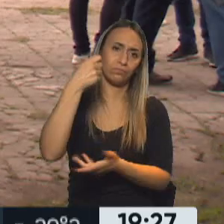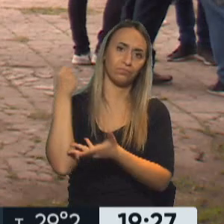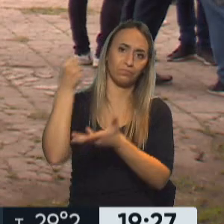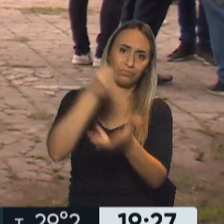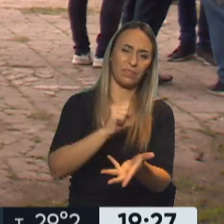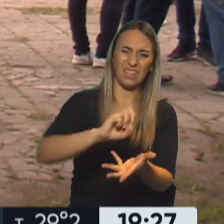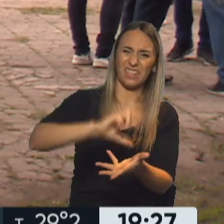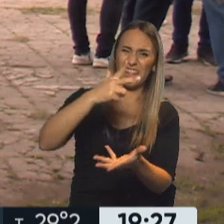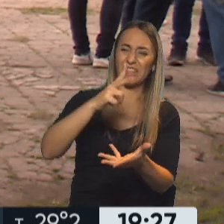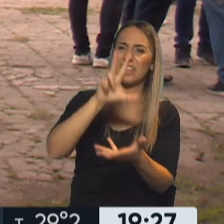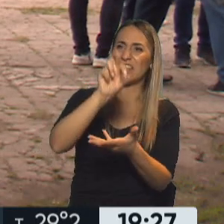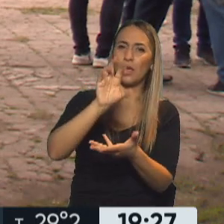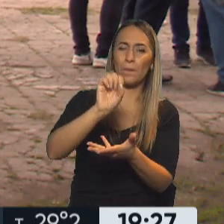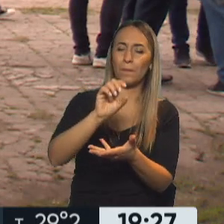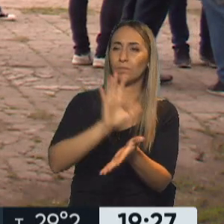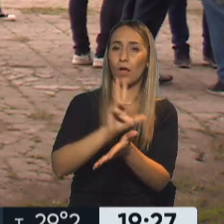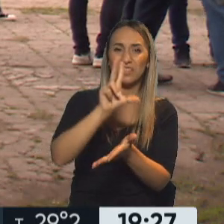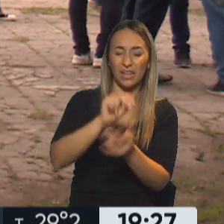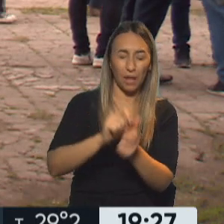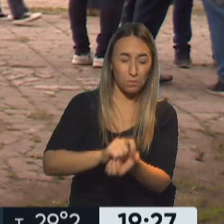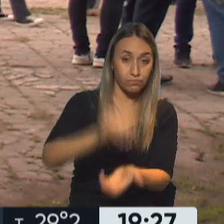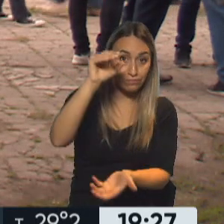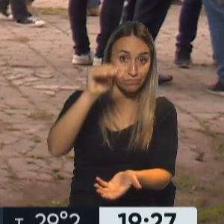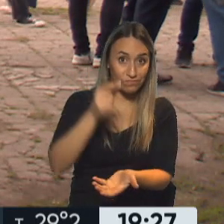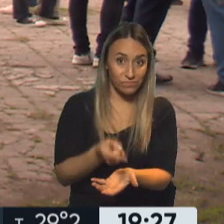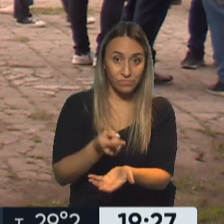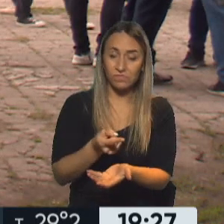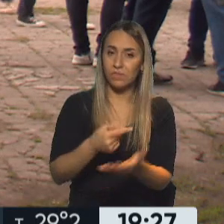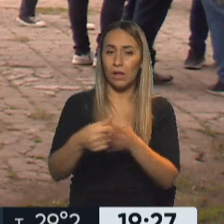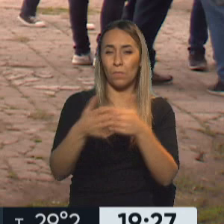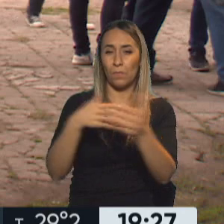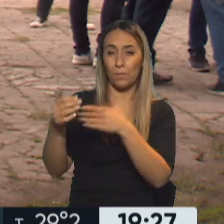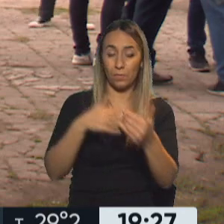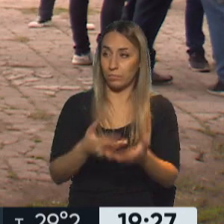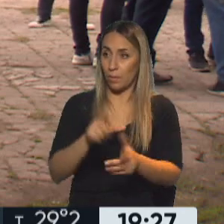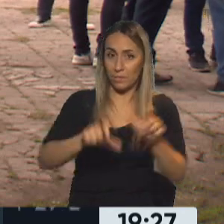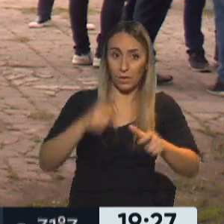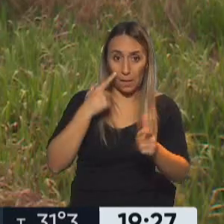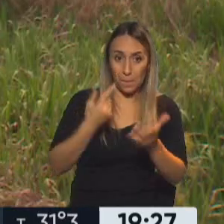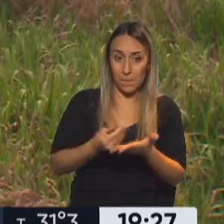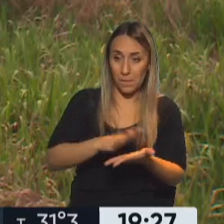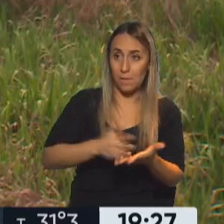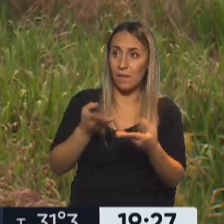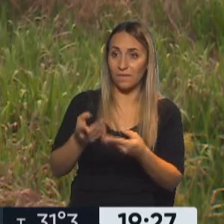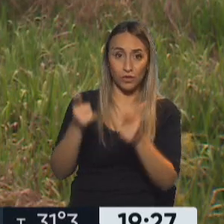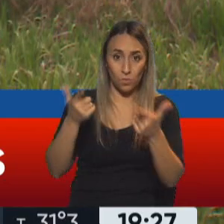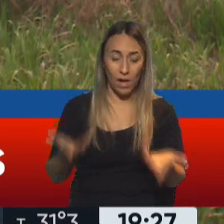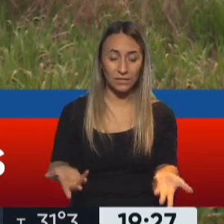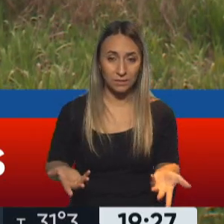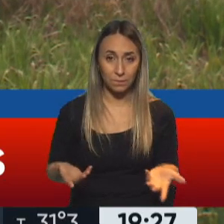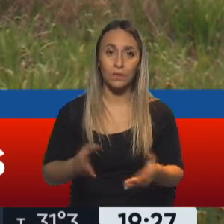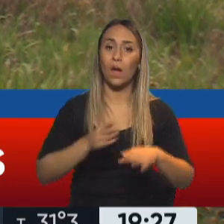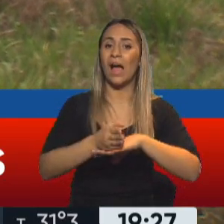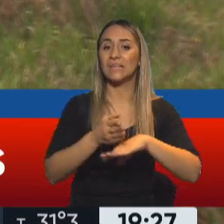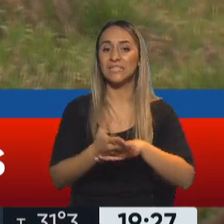lugar a partir de un cambio de normativa urbanística que no beneficia a los porteños y no resuelve ninguno de los problemas de los porteños en términos de acceso a